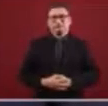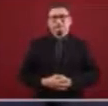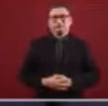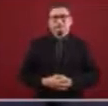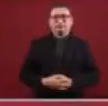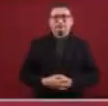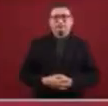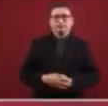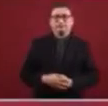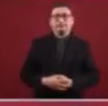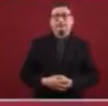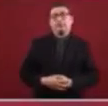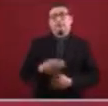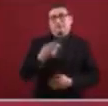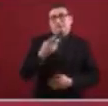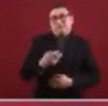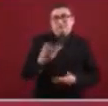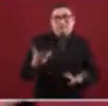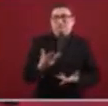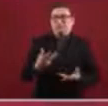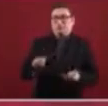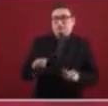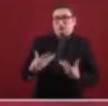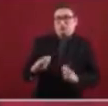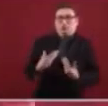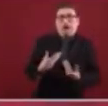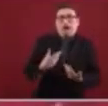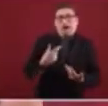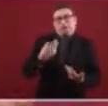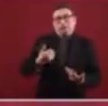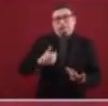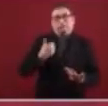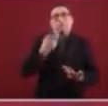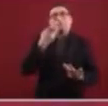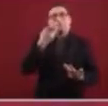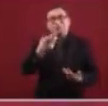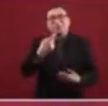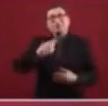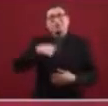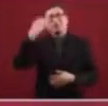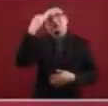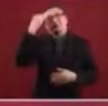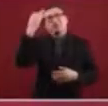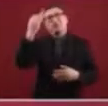Entonces, todo esto me da pie, por eso me tardo,